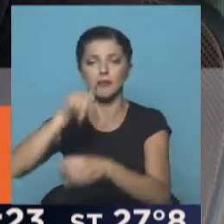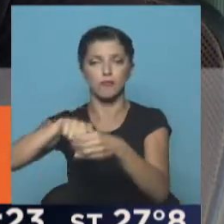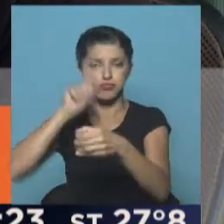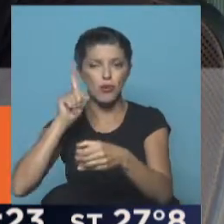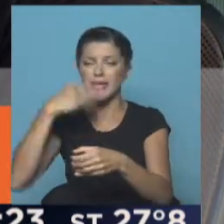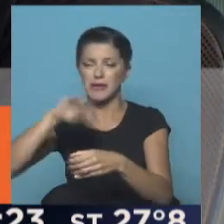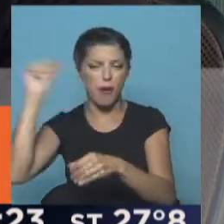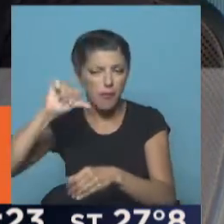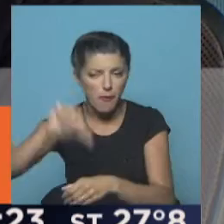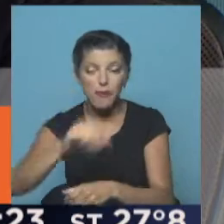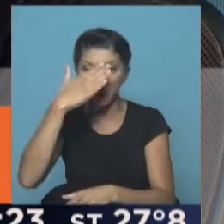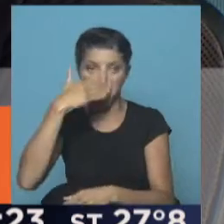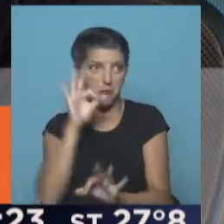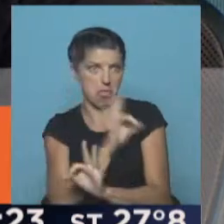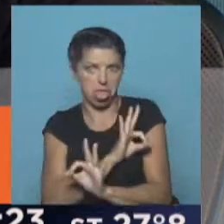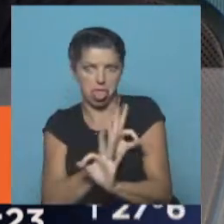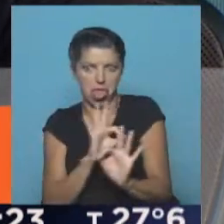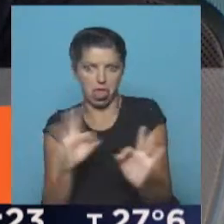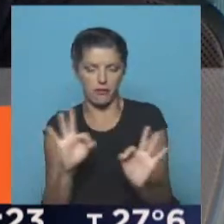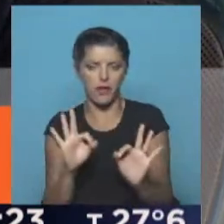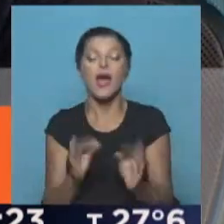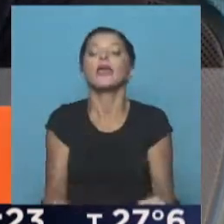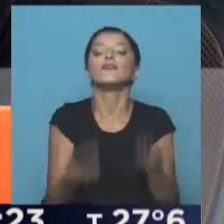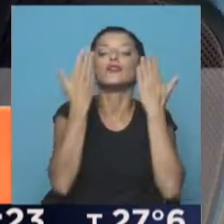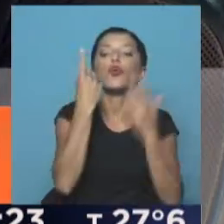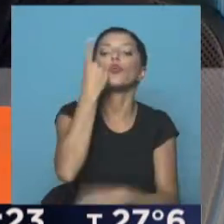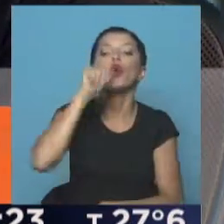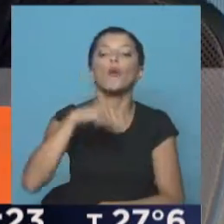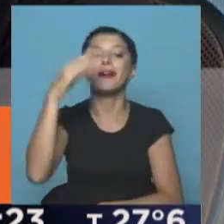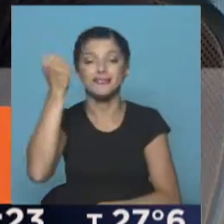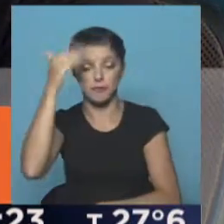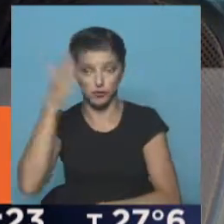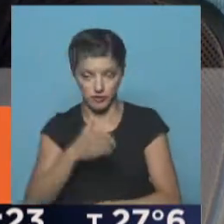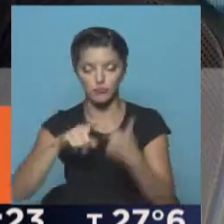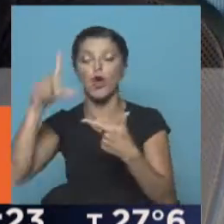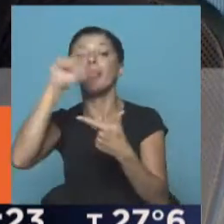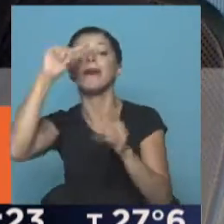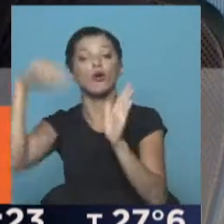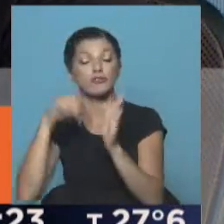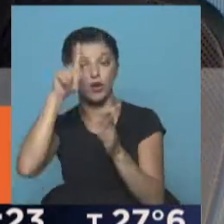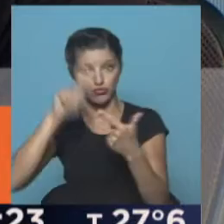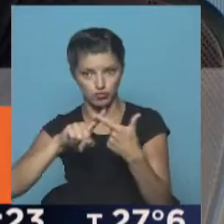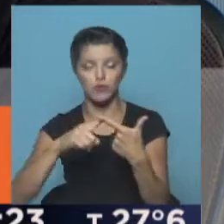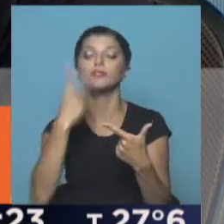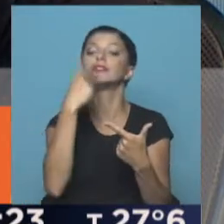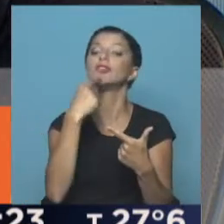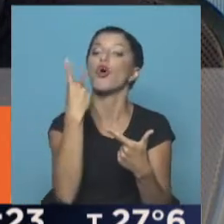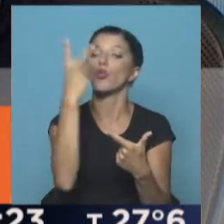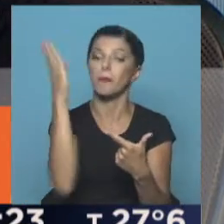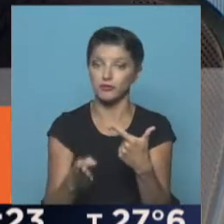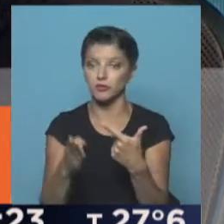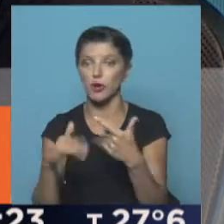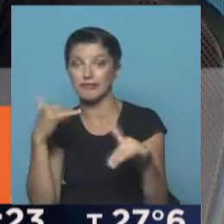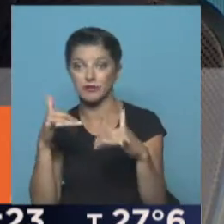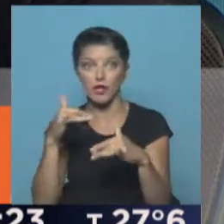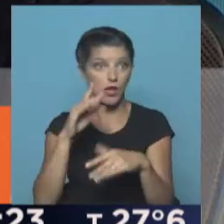ocurrieron. La inflación anualizada es del 1,6%. El Banco Central de Inglaterra estableció un 2% como nivel de alarma. Todavía